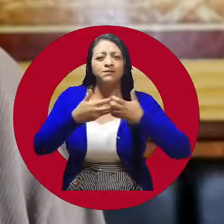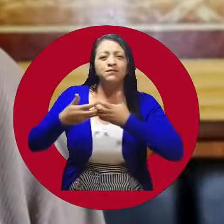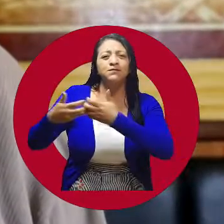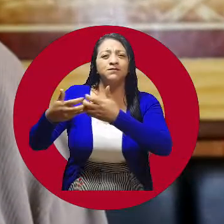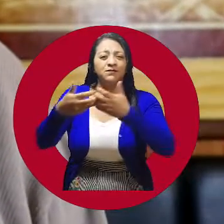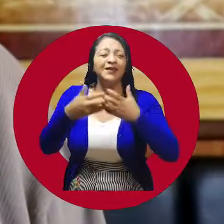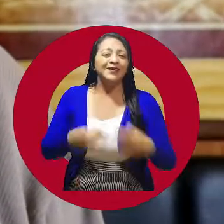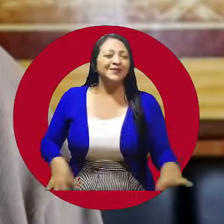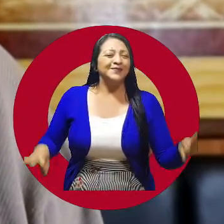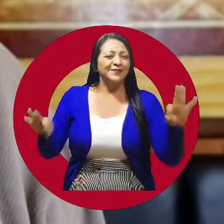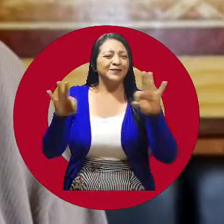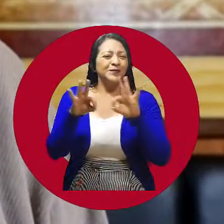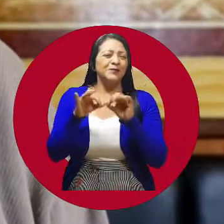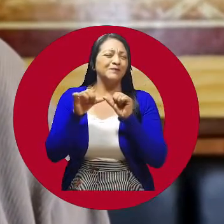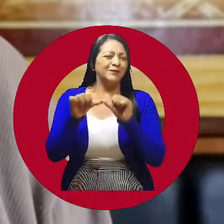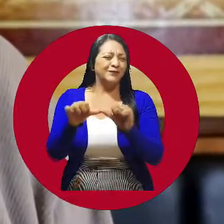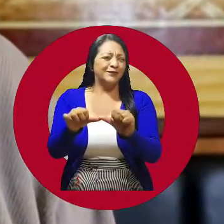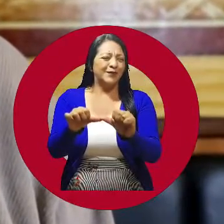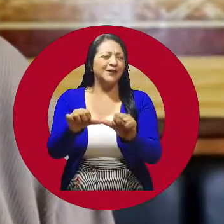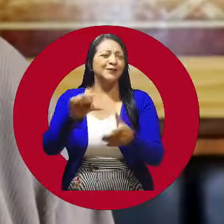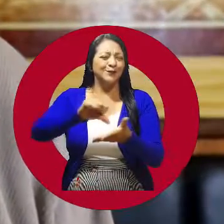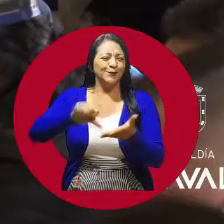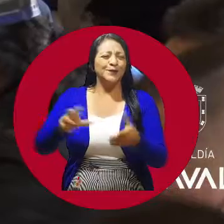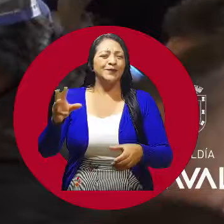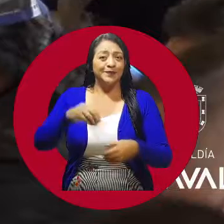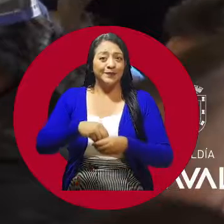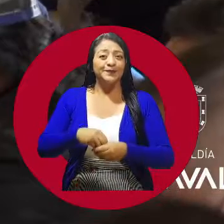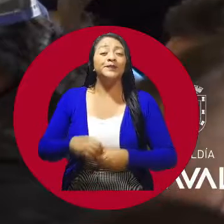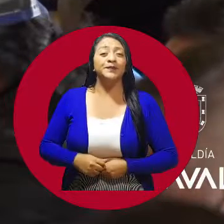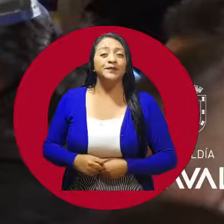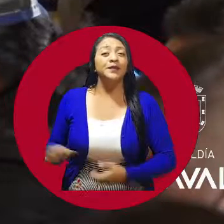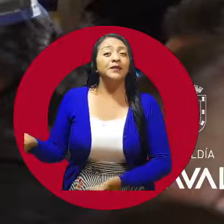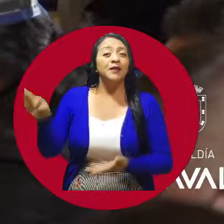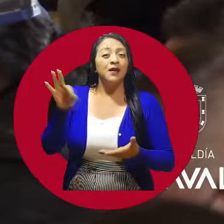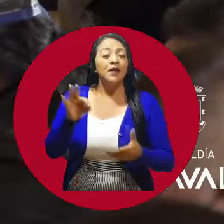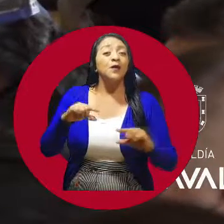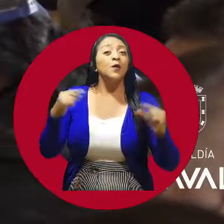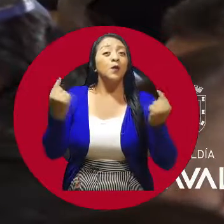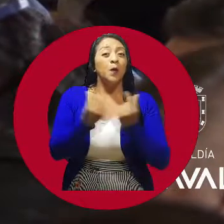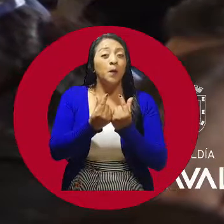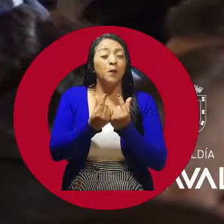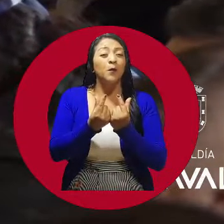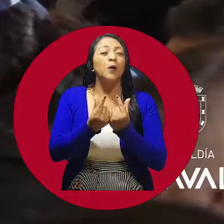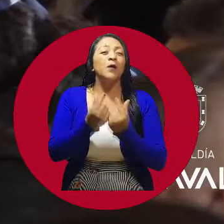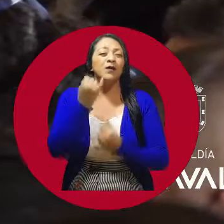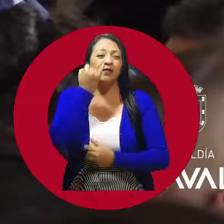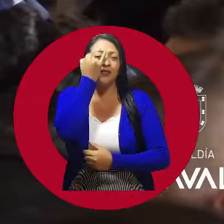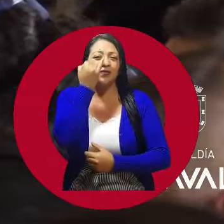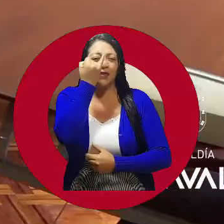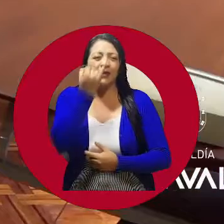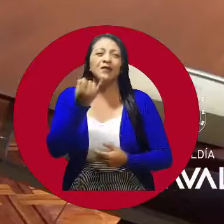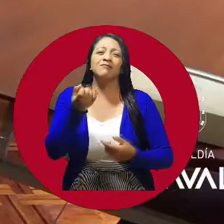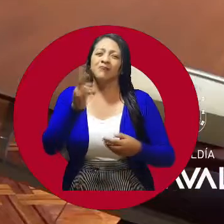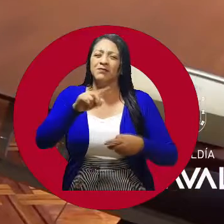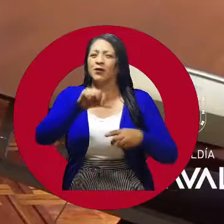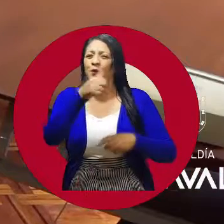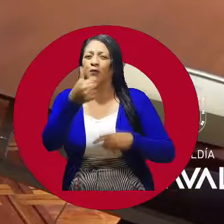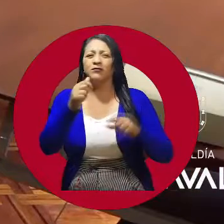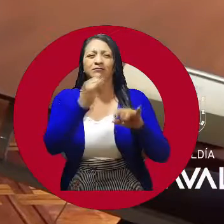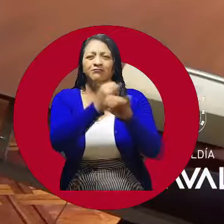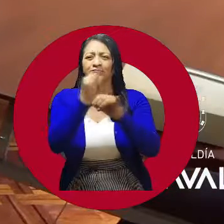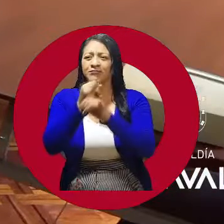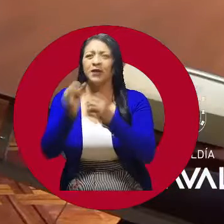conjunto con todos los actores de la ciudad. En esta asamblea tuvo también la presencia del Cabildo Quichua Otavalo y la Cámara de Comercio de